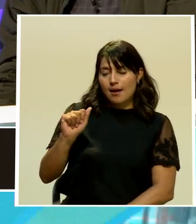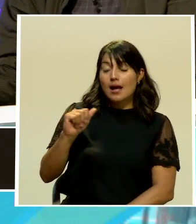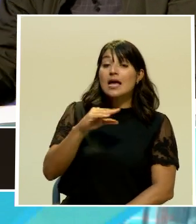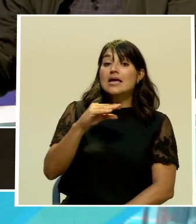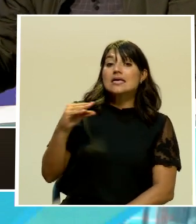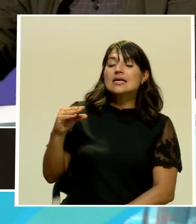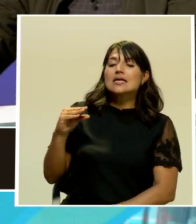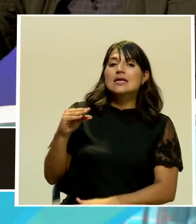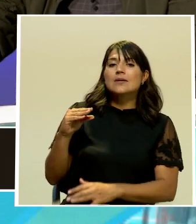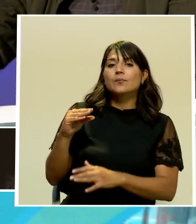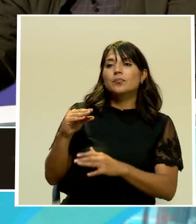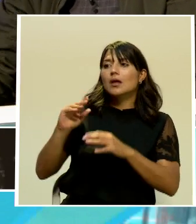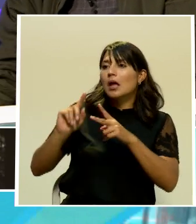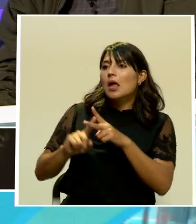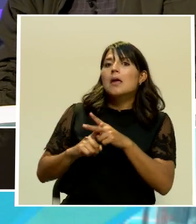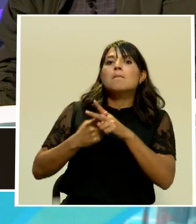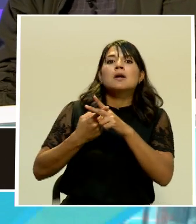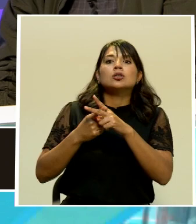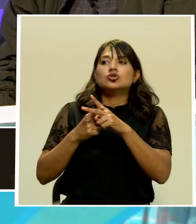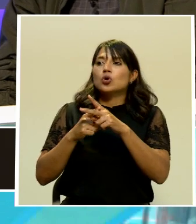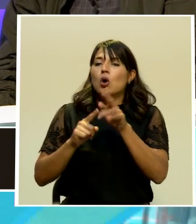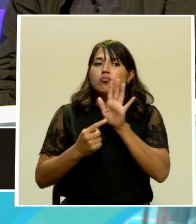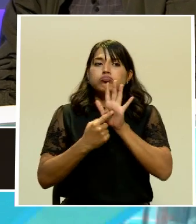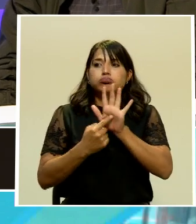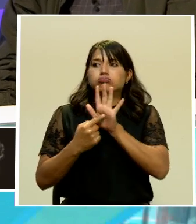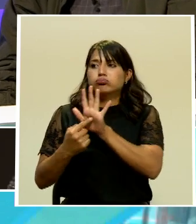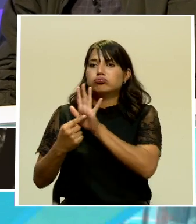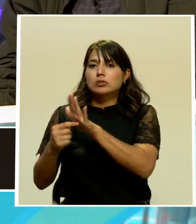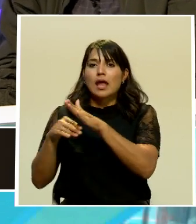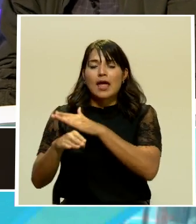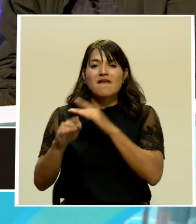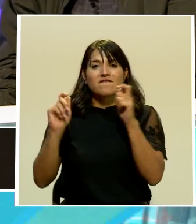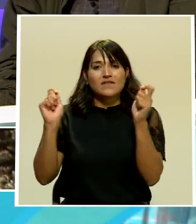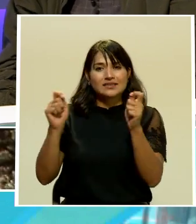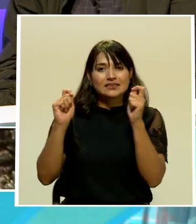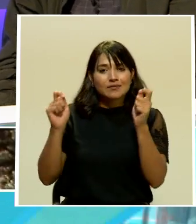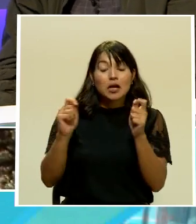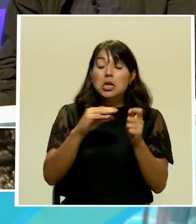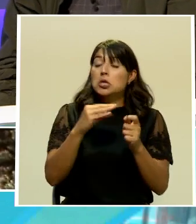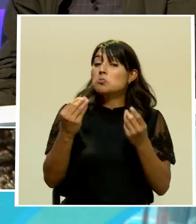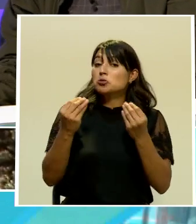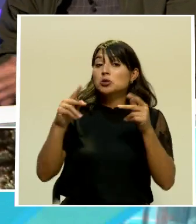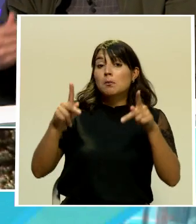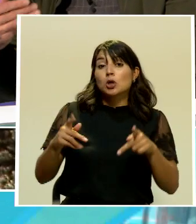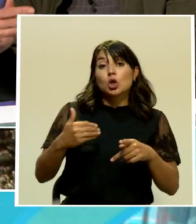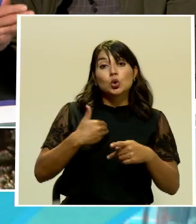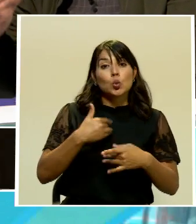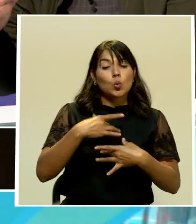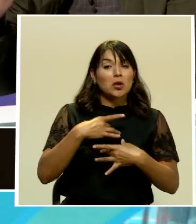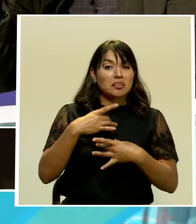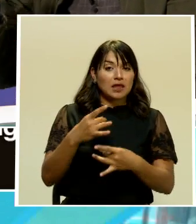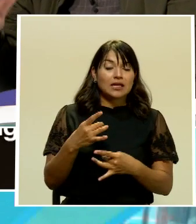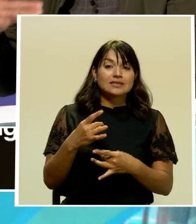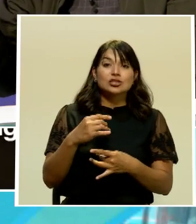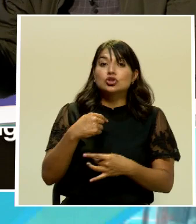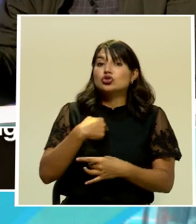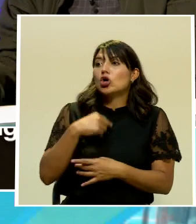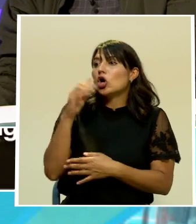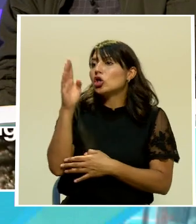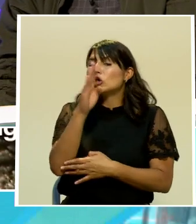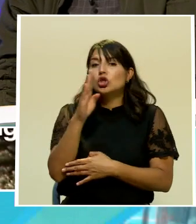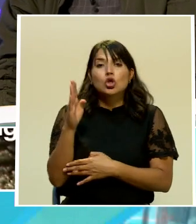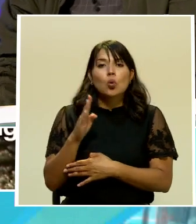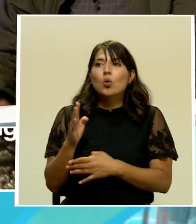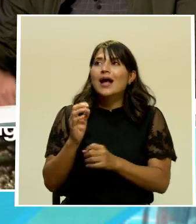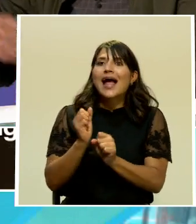ese contexto, comenzó a moverse en algunos festivales, fue de interés para las personas. Yo nunca ejecuté o realicé